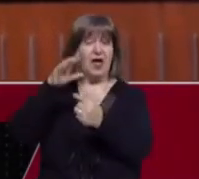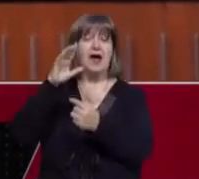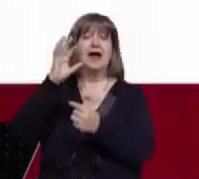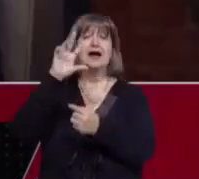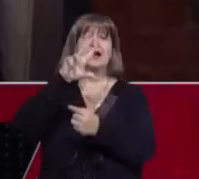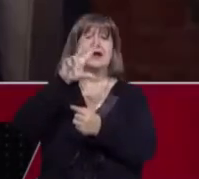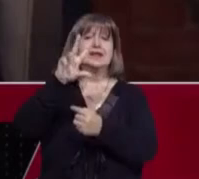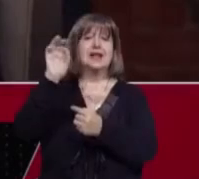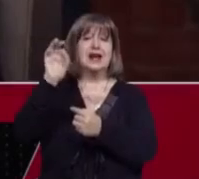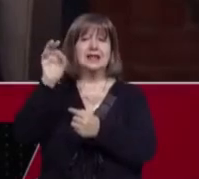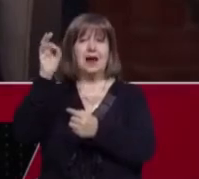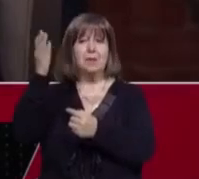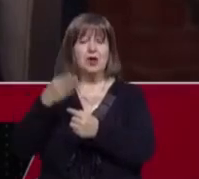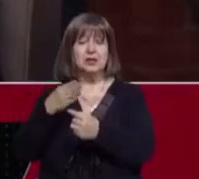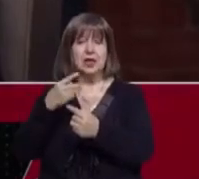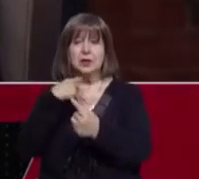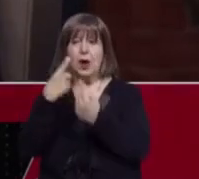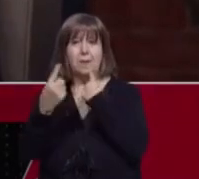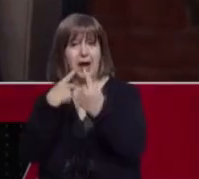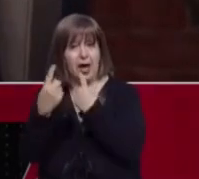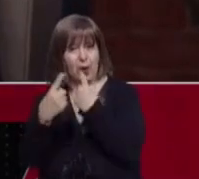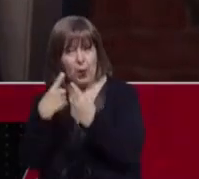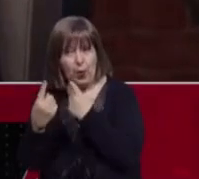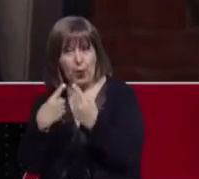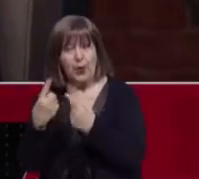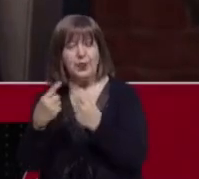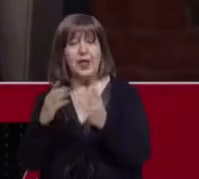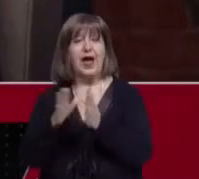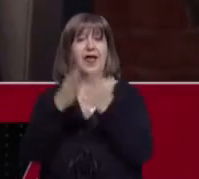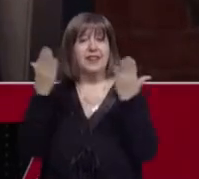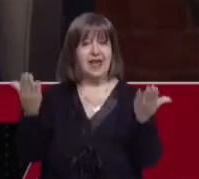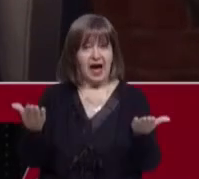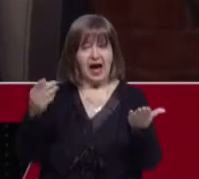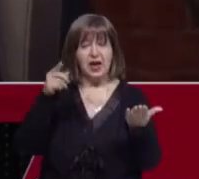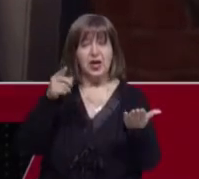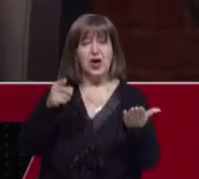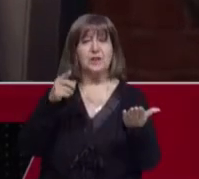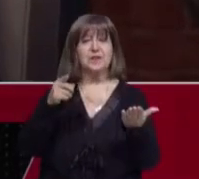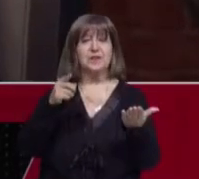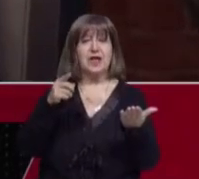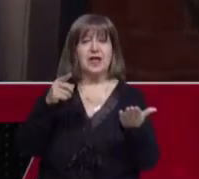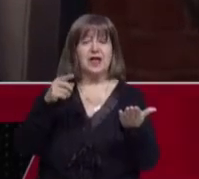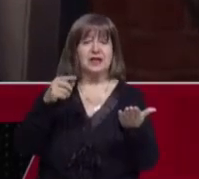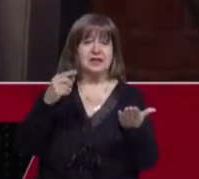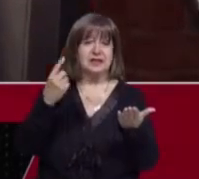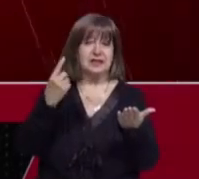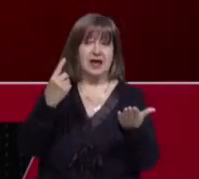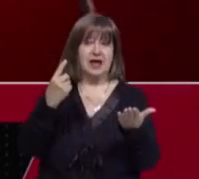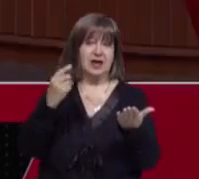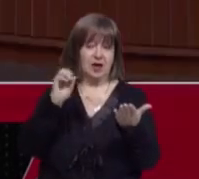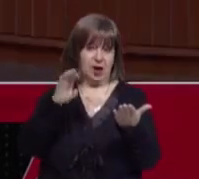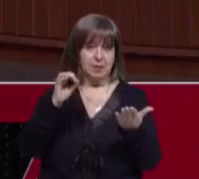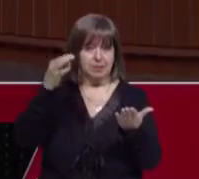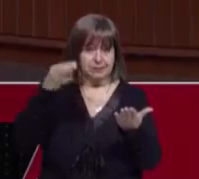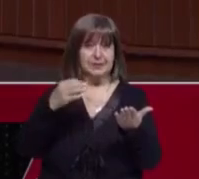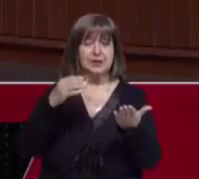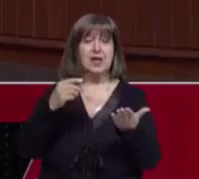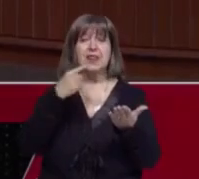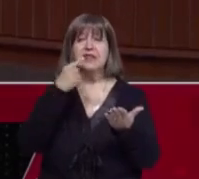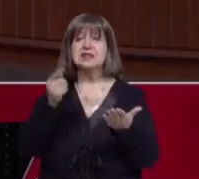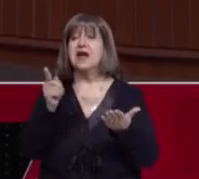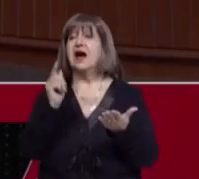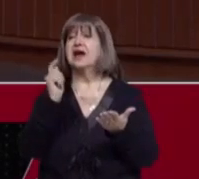de encuestados en una encuesta que hizo el diario USA Today que dicen que va a votar